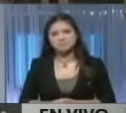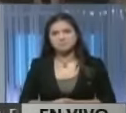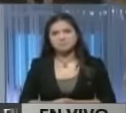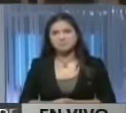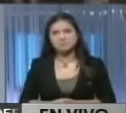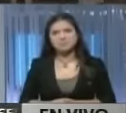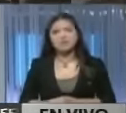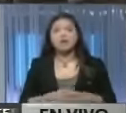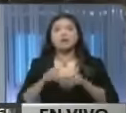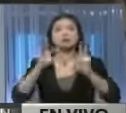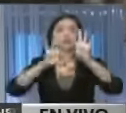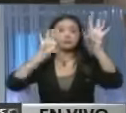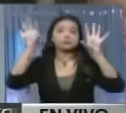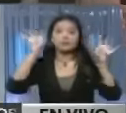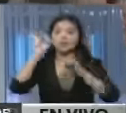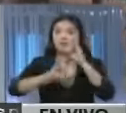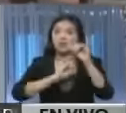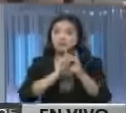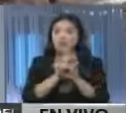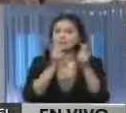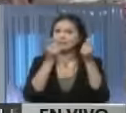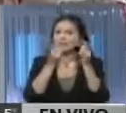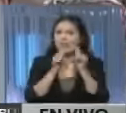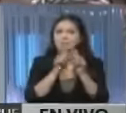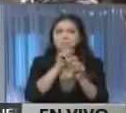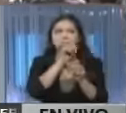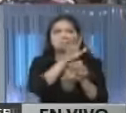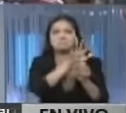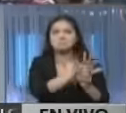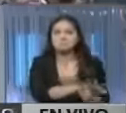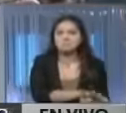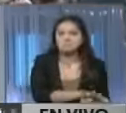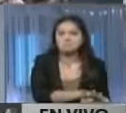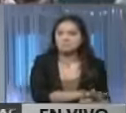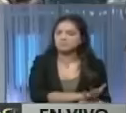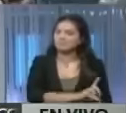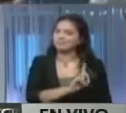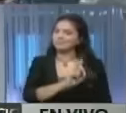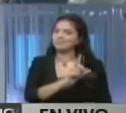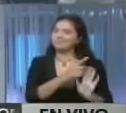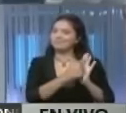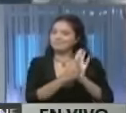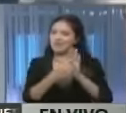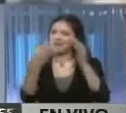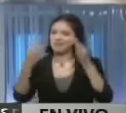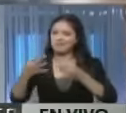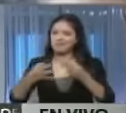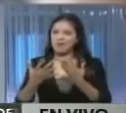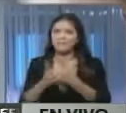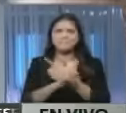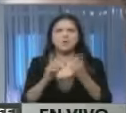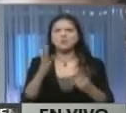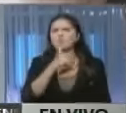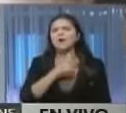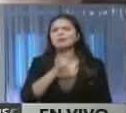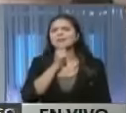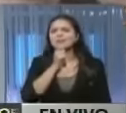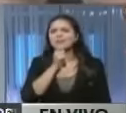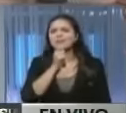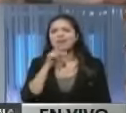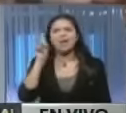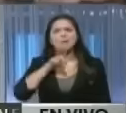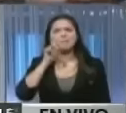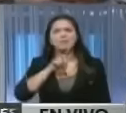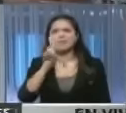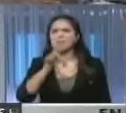medios internacionales pretenden acallar esta verdad. Pero no hay quien se imponga, las mentiras no se